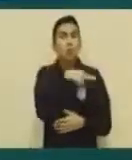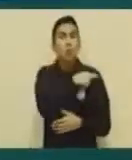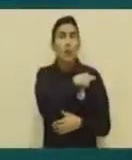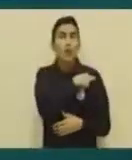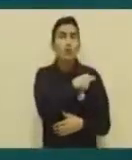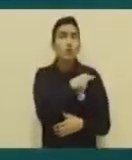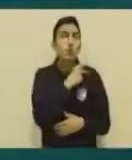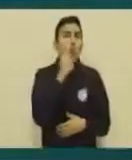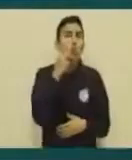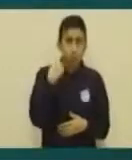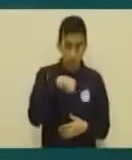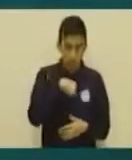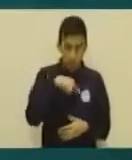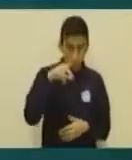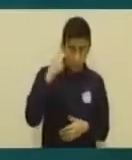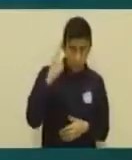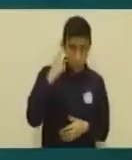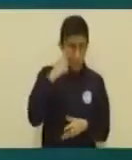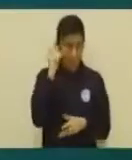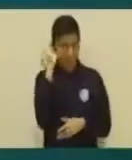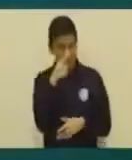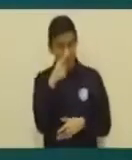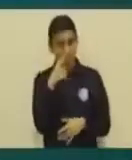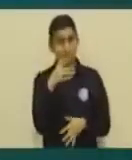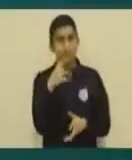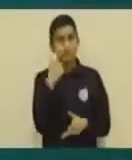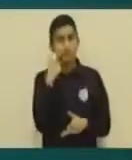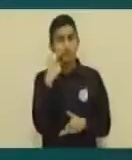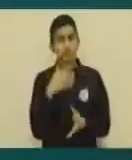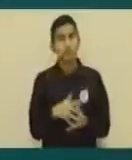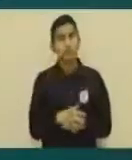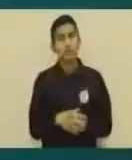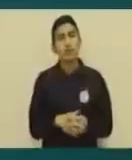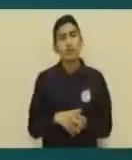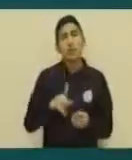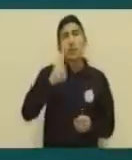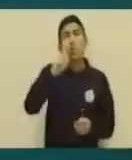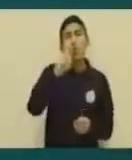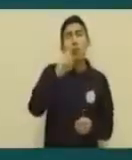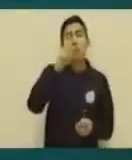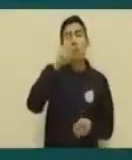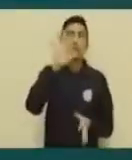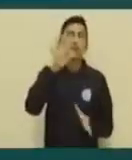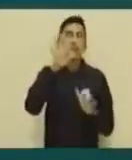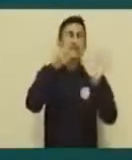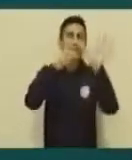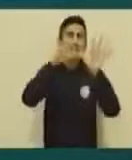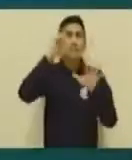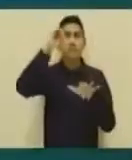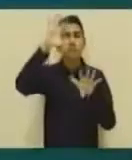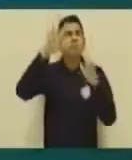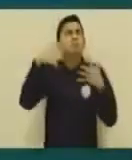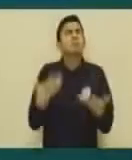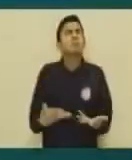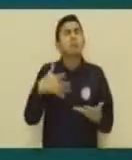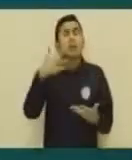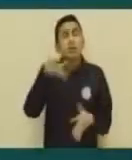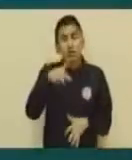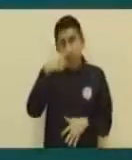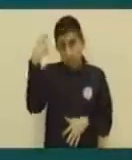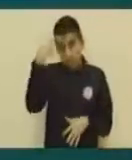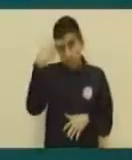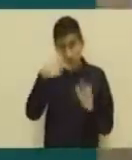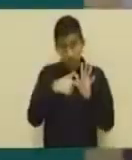primer tirador, el error porcentual es de un 60%. ¿Por qué? Porque vamos a trabajar nosotros